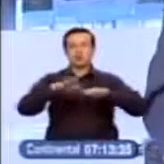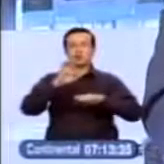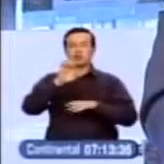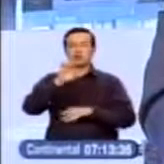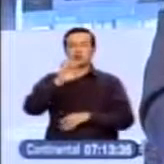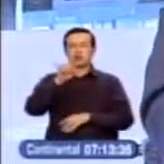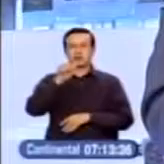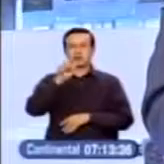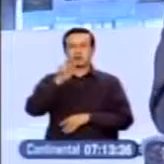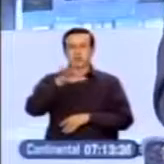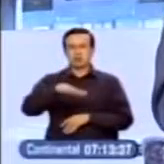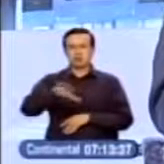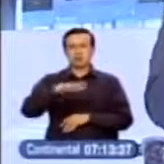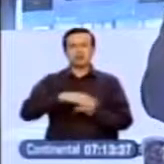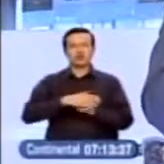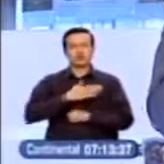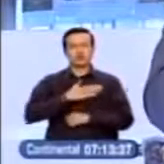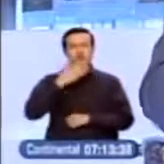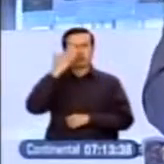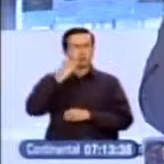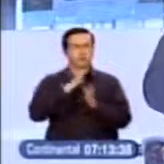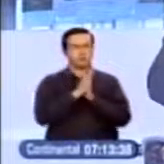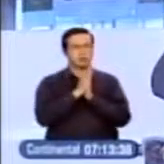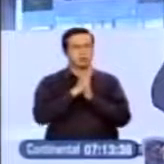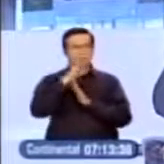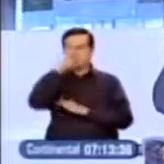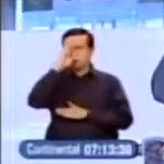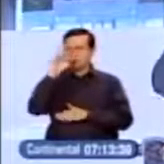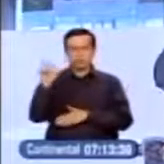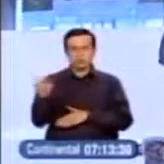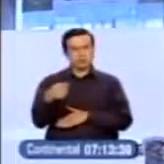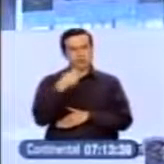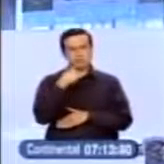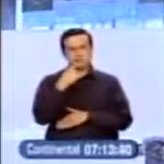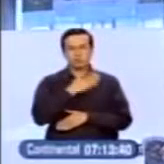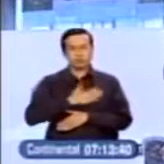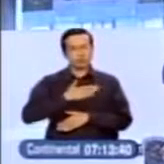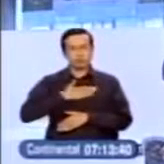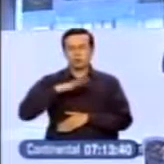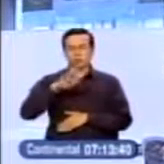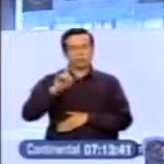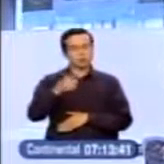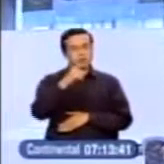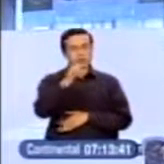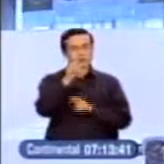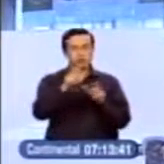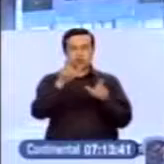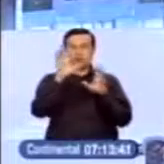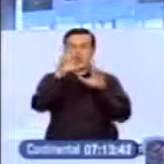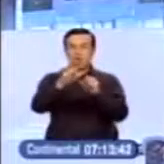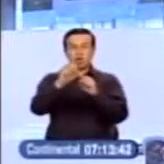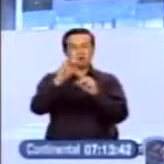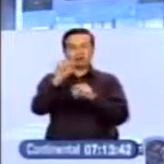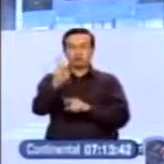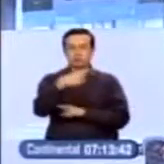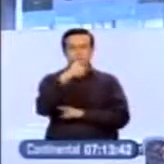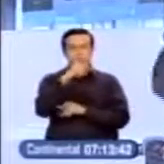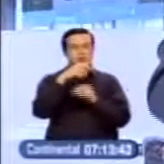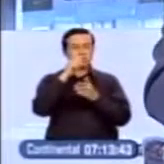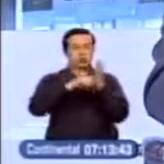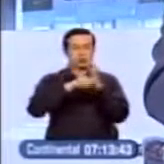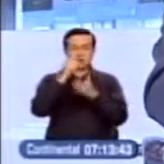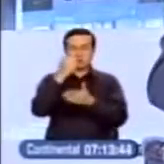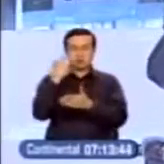Jericó. Yo como alcalde pedí la acción de la fuerza pública para desalojar las personas que habían ocupado ilegalmente esos